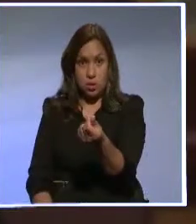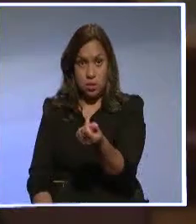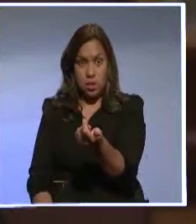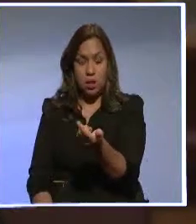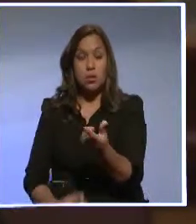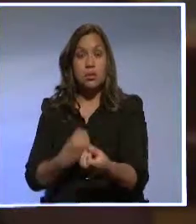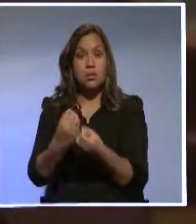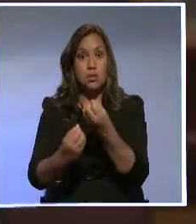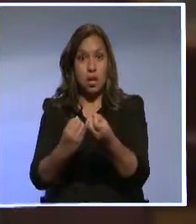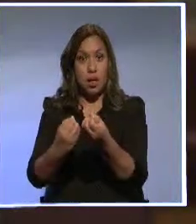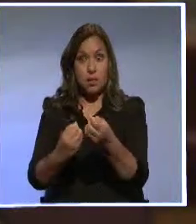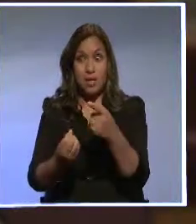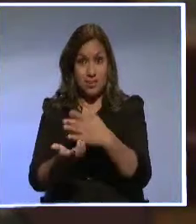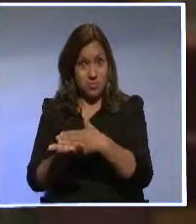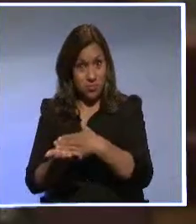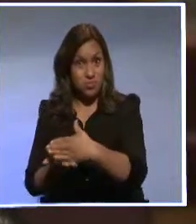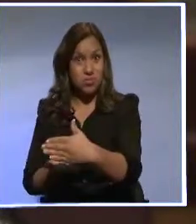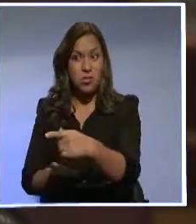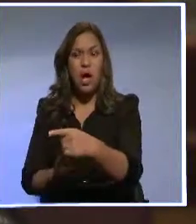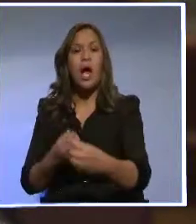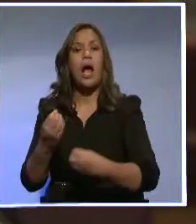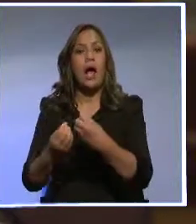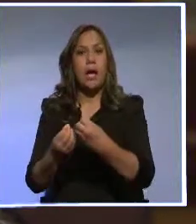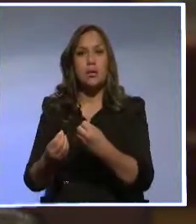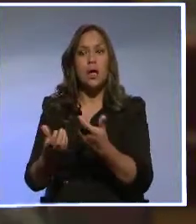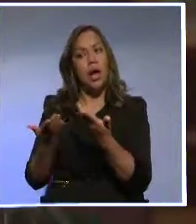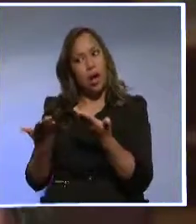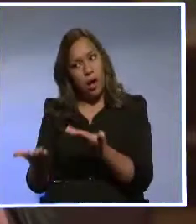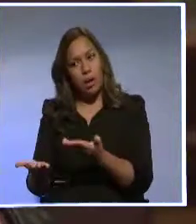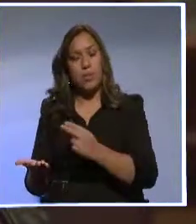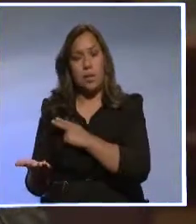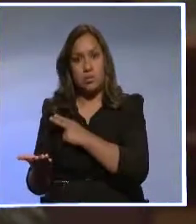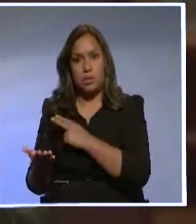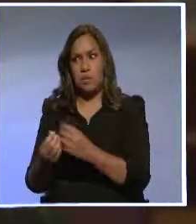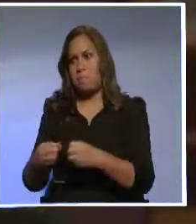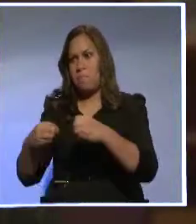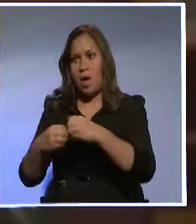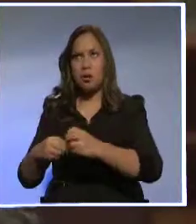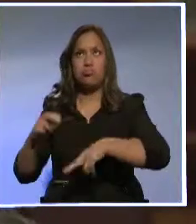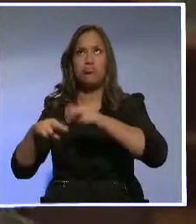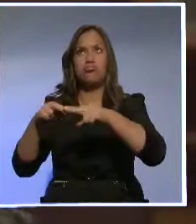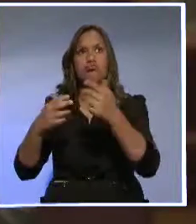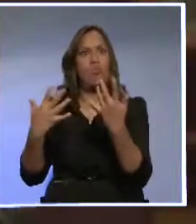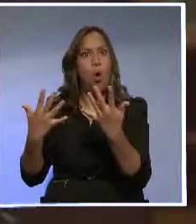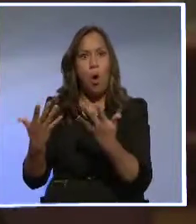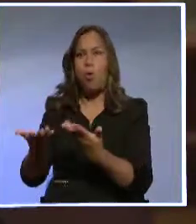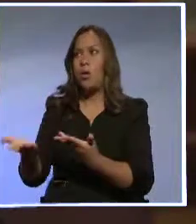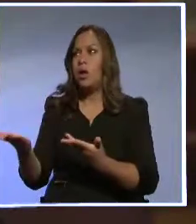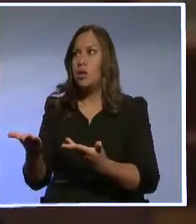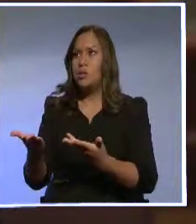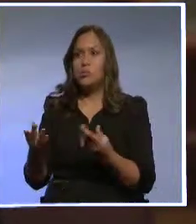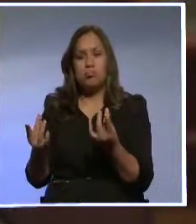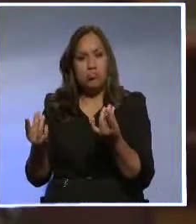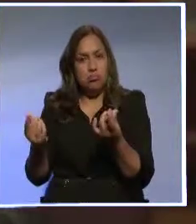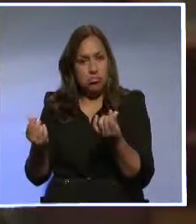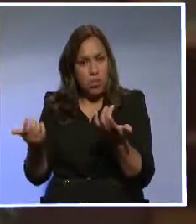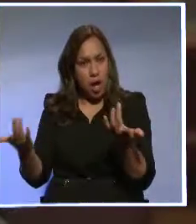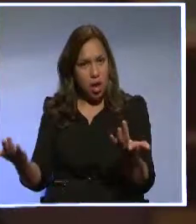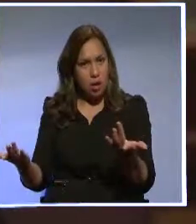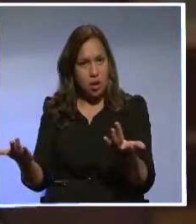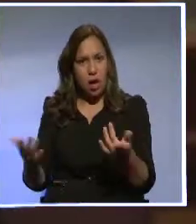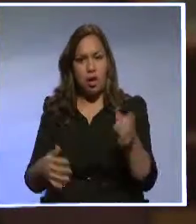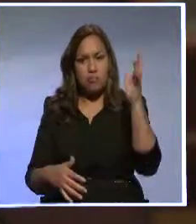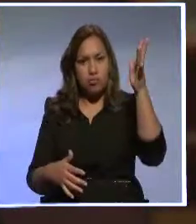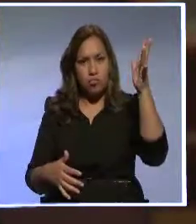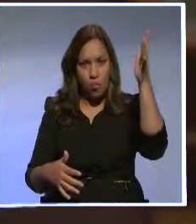excedentes definitivamente tienen que servir para que la universidad crezca cualitativa y cuantitativamente gracias